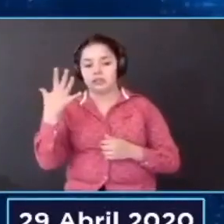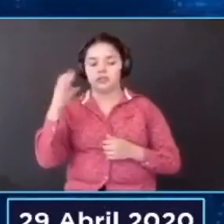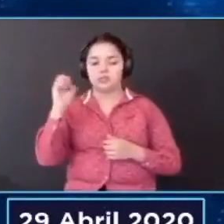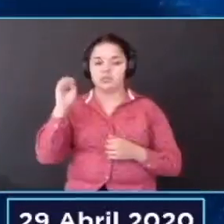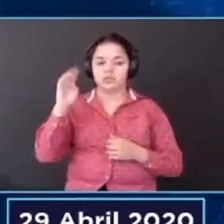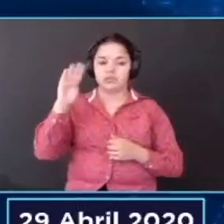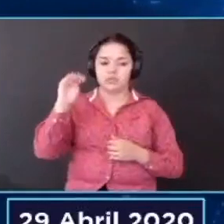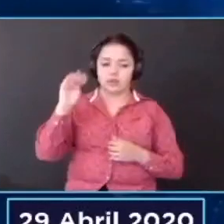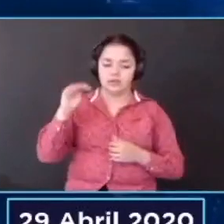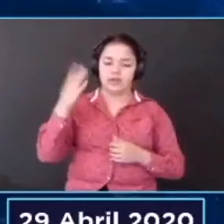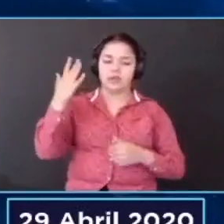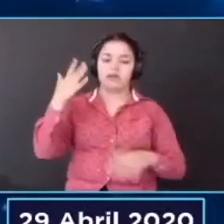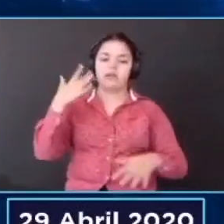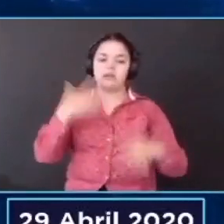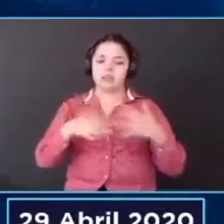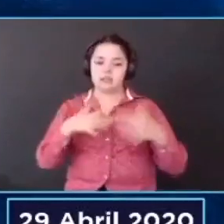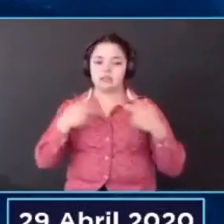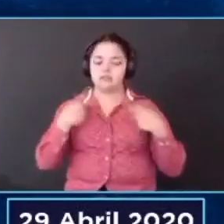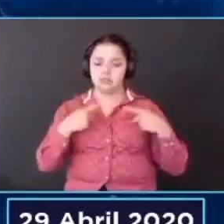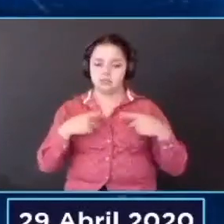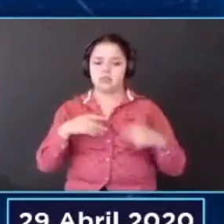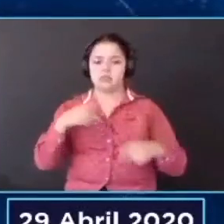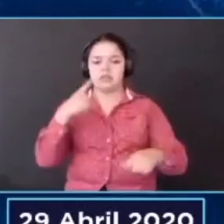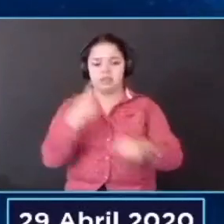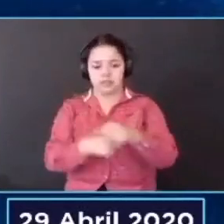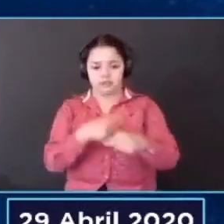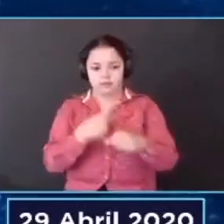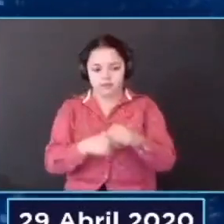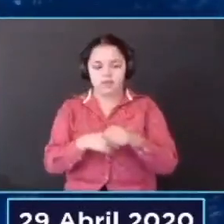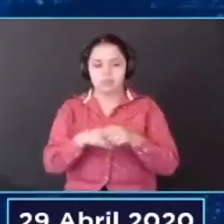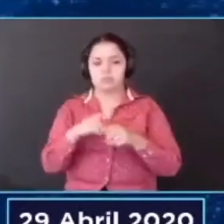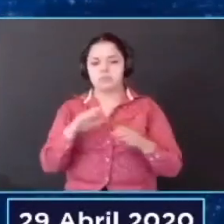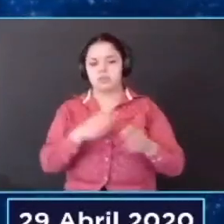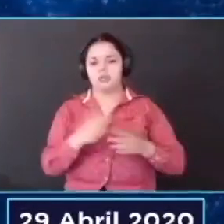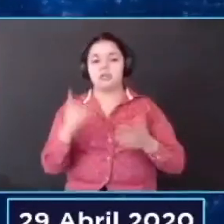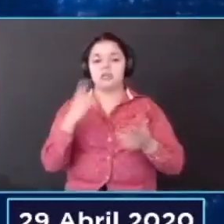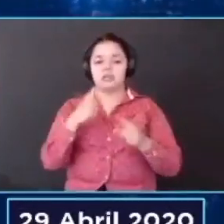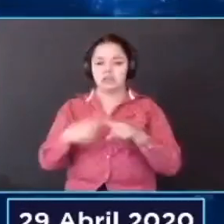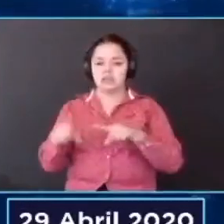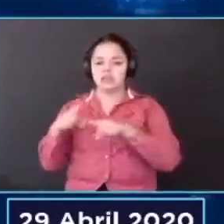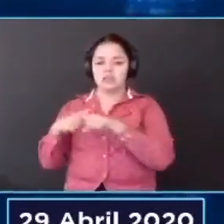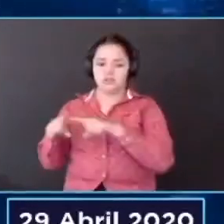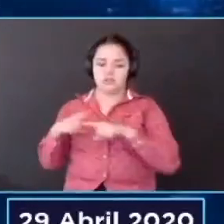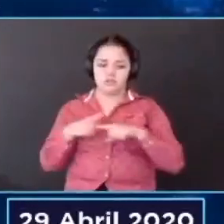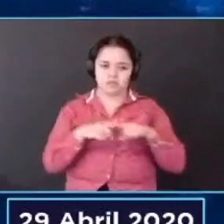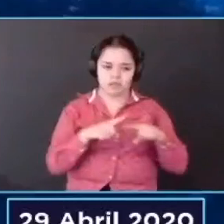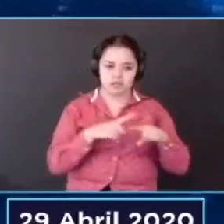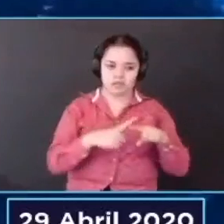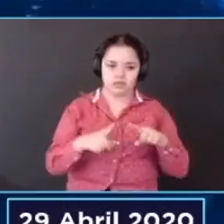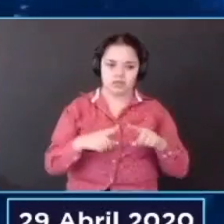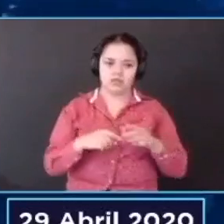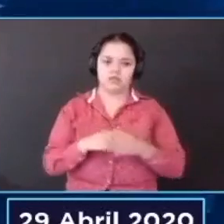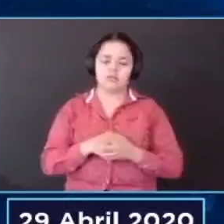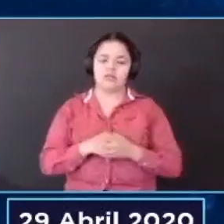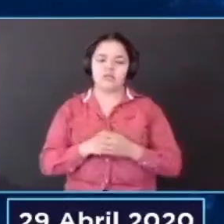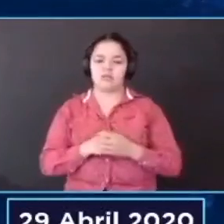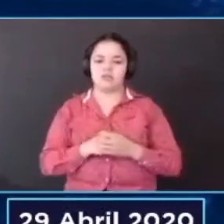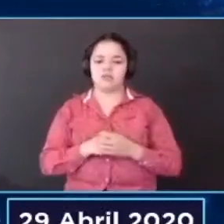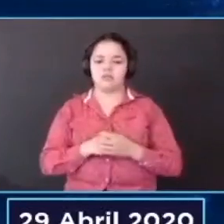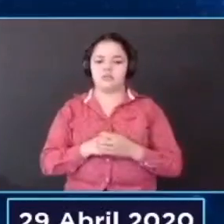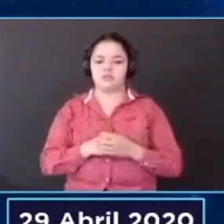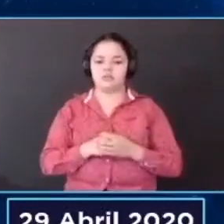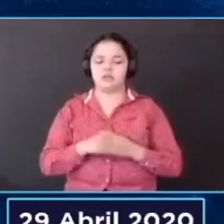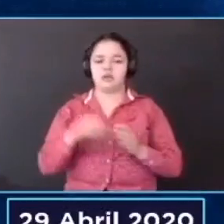de 70 a 74, 20, de 75 a 79, 10, de 80 a 84, 9, de